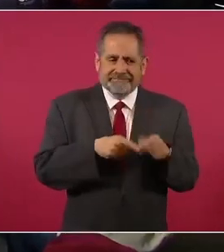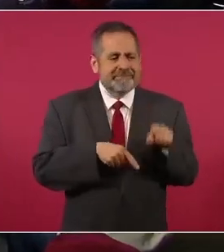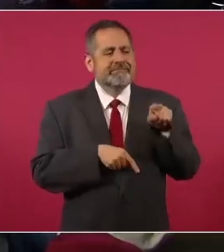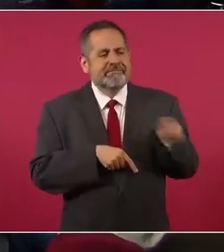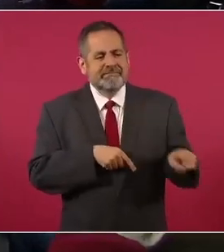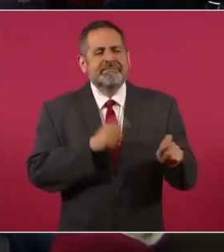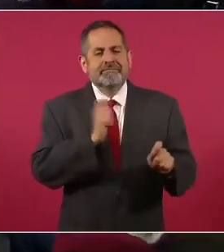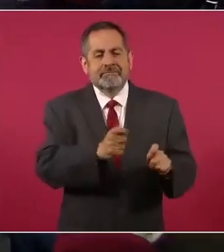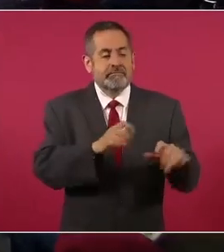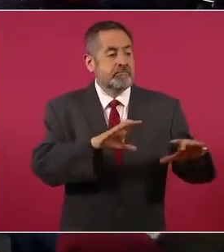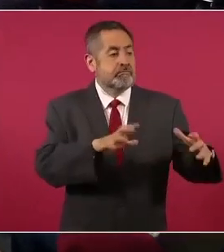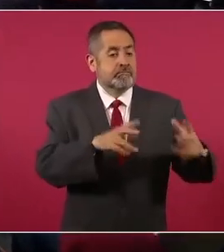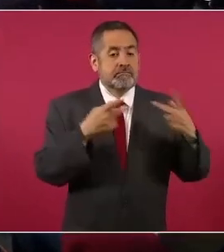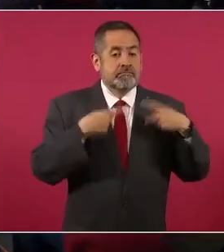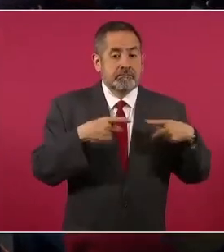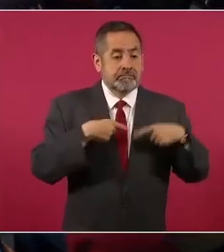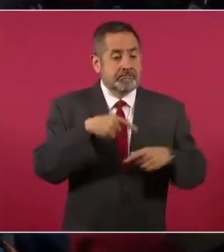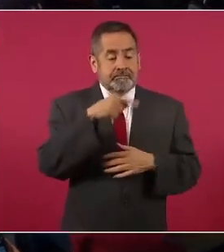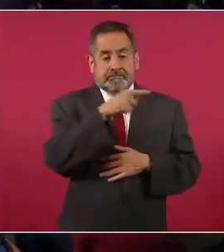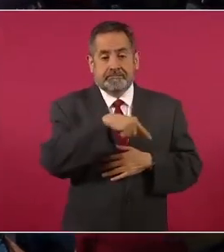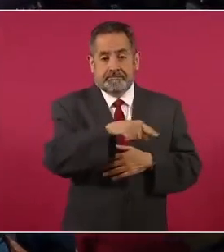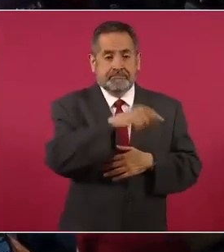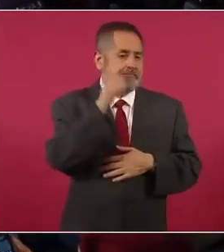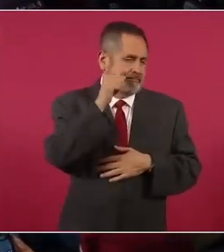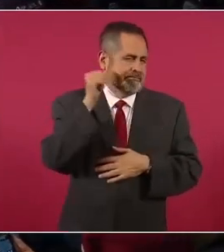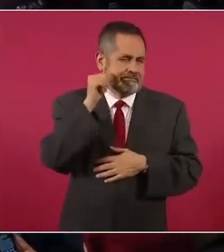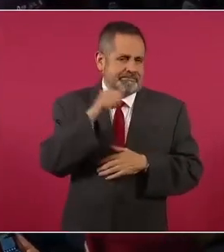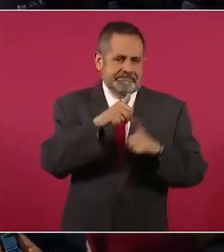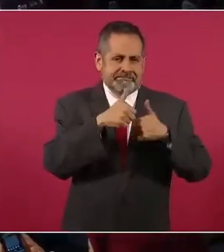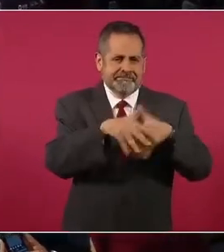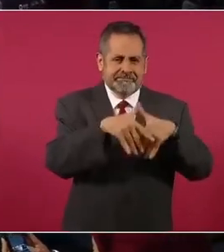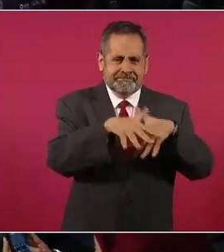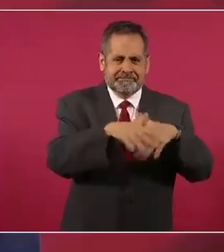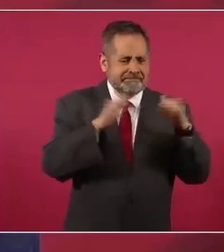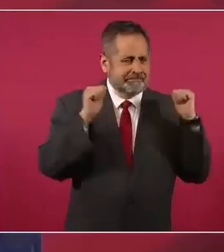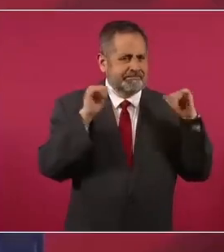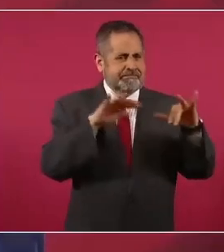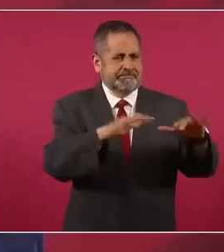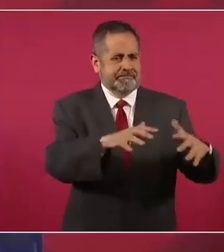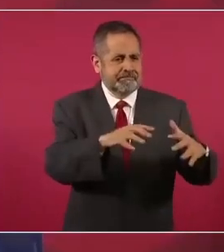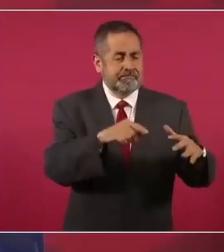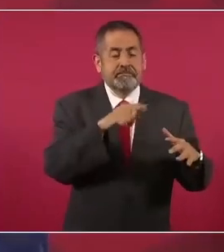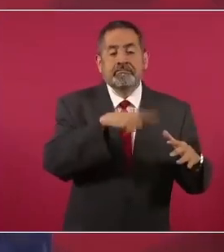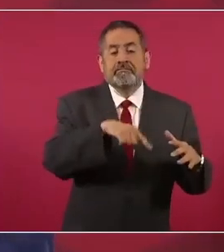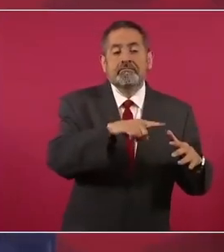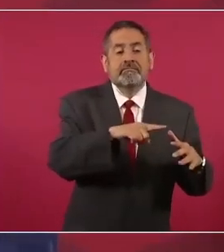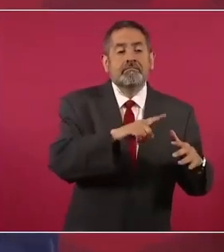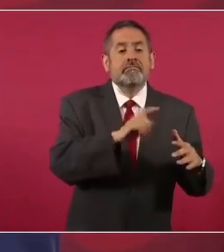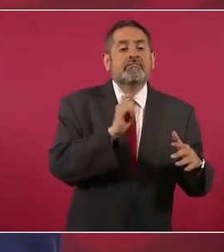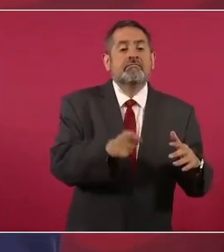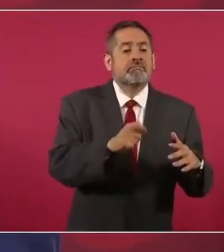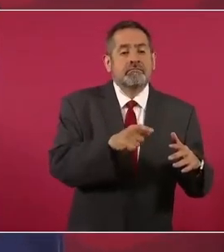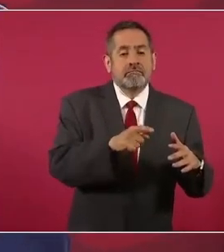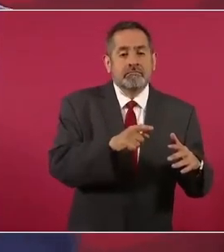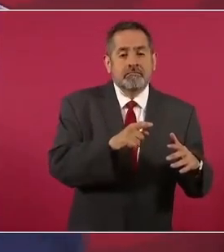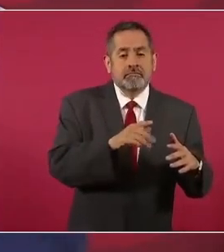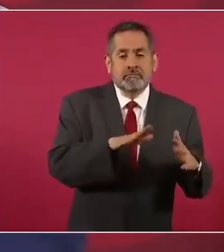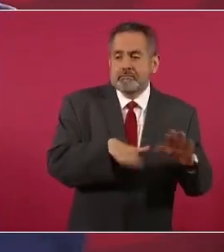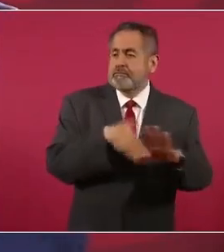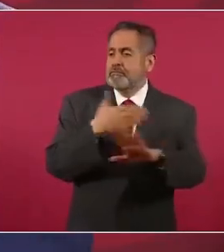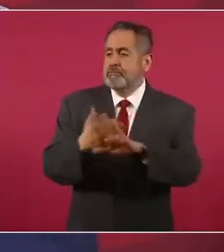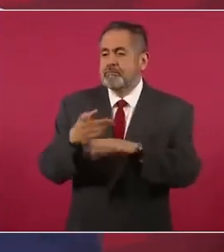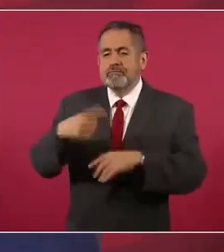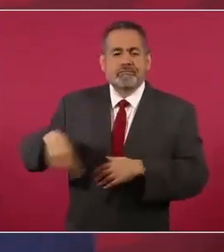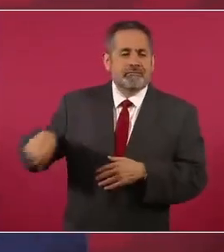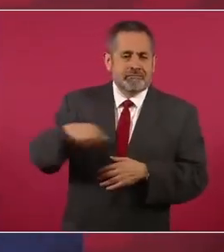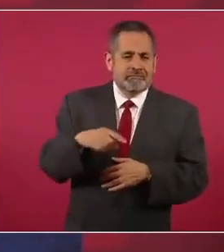los que se manifestaron ayer lo hicieron en contra de la transformación